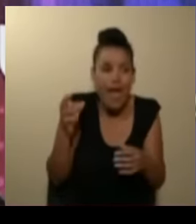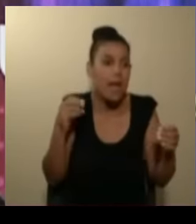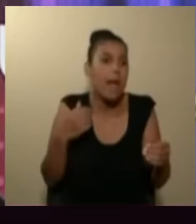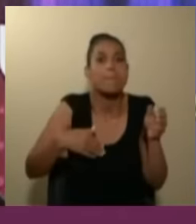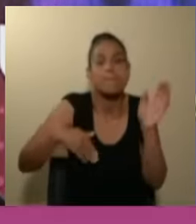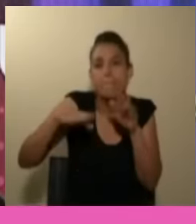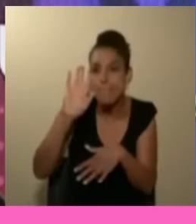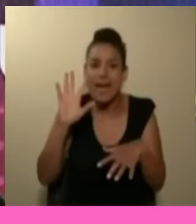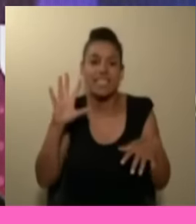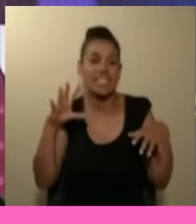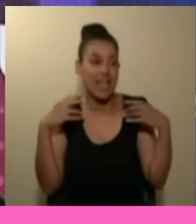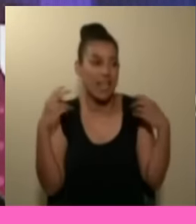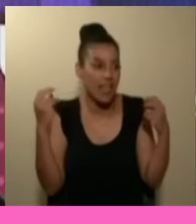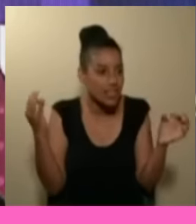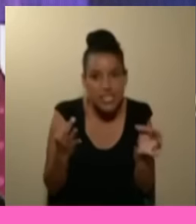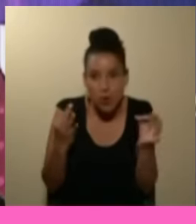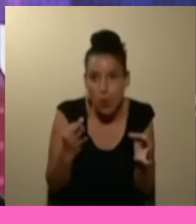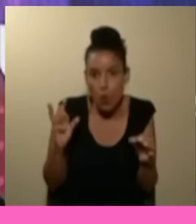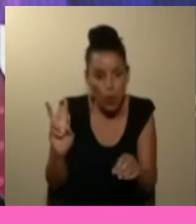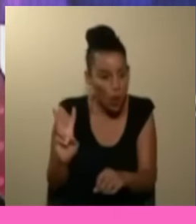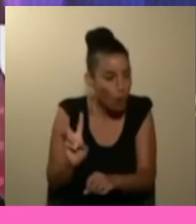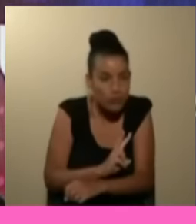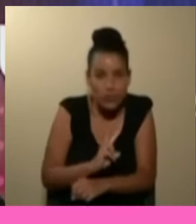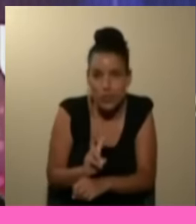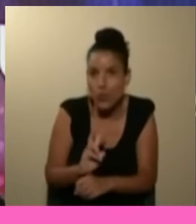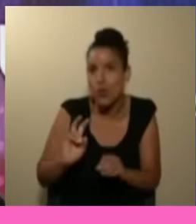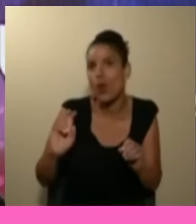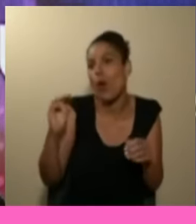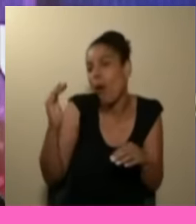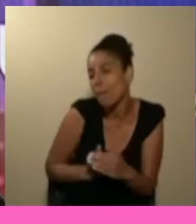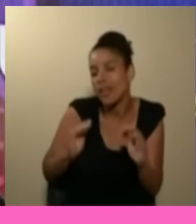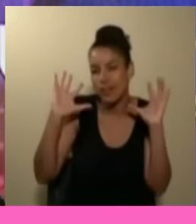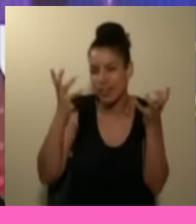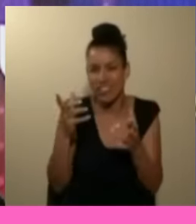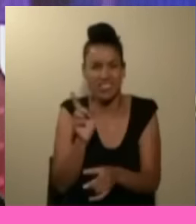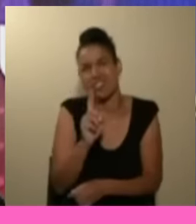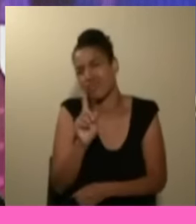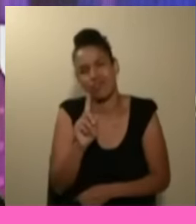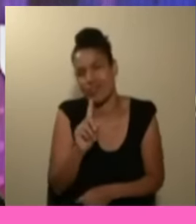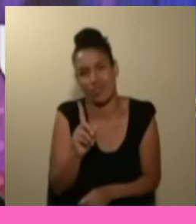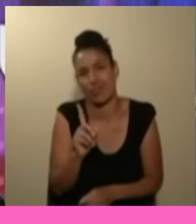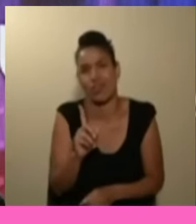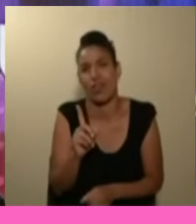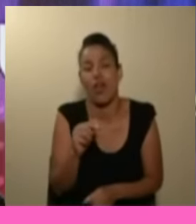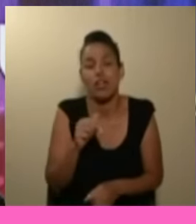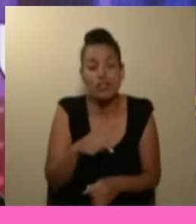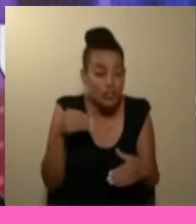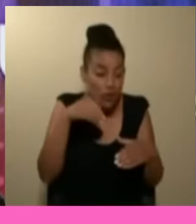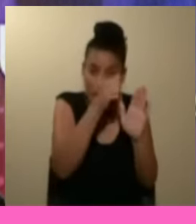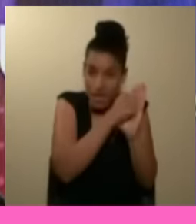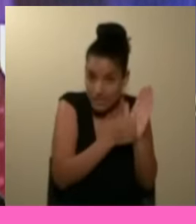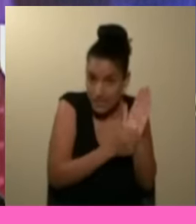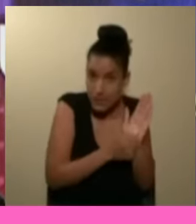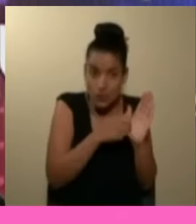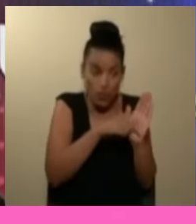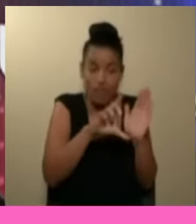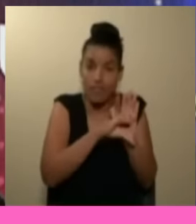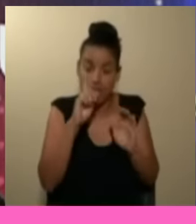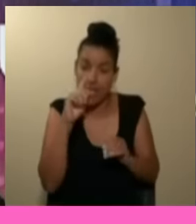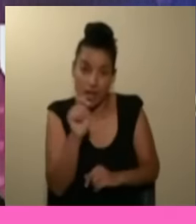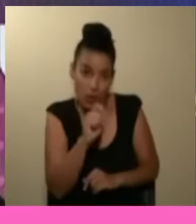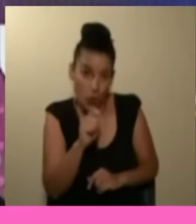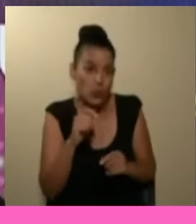violento, y la gente lo sabe. No vamos contra todos los artículos de la LUC en seguridad.